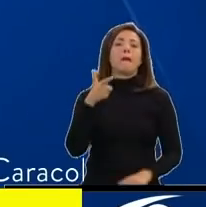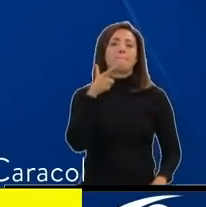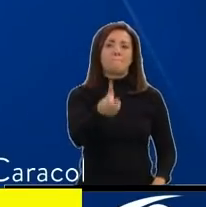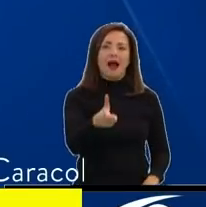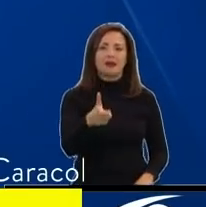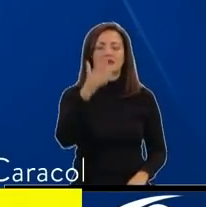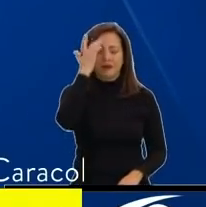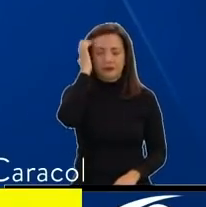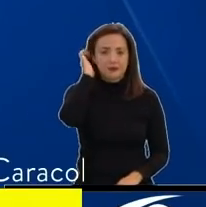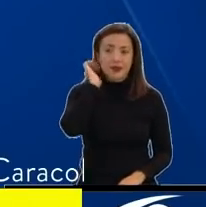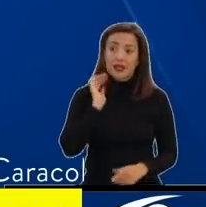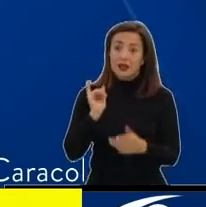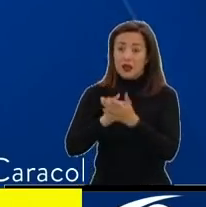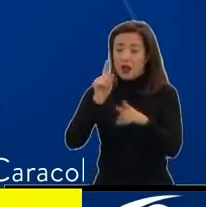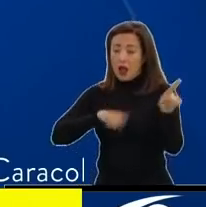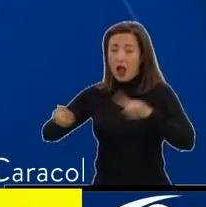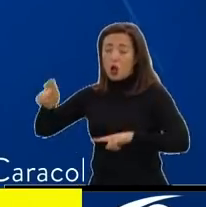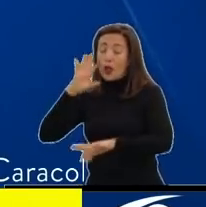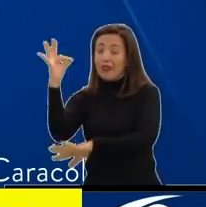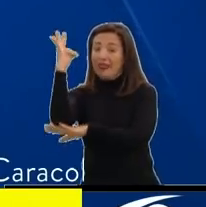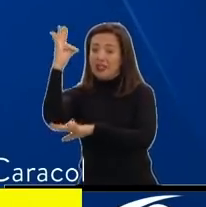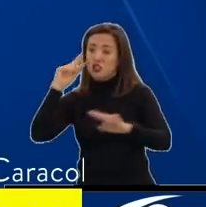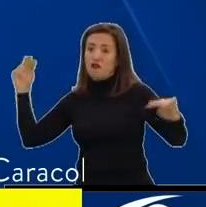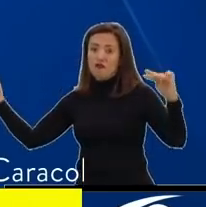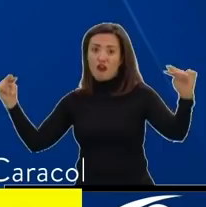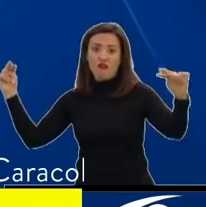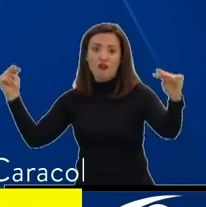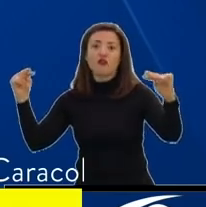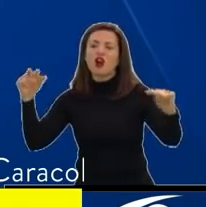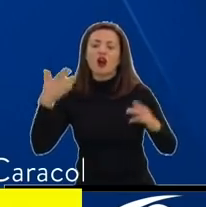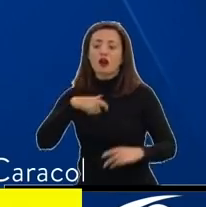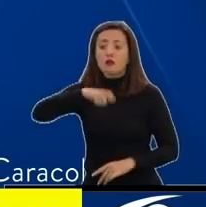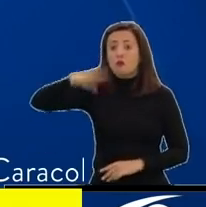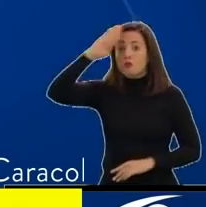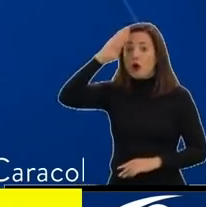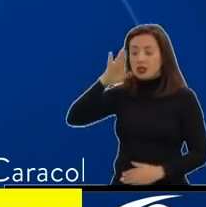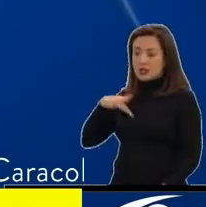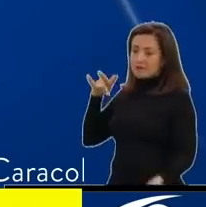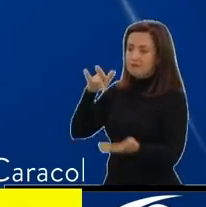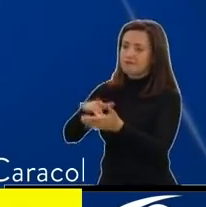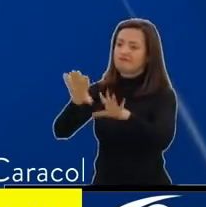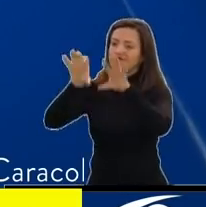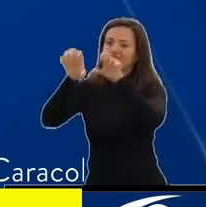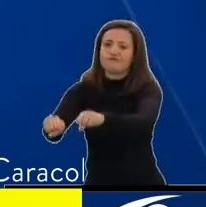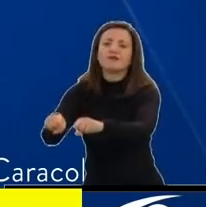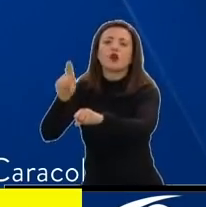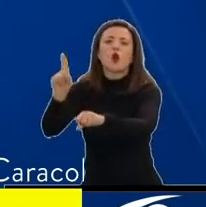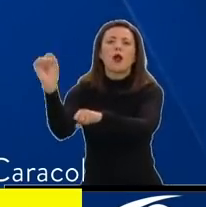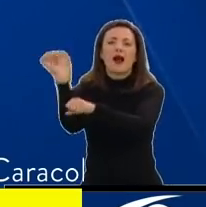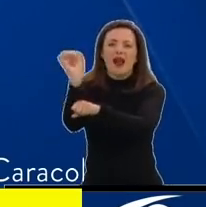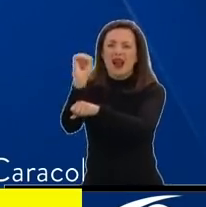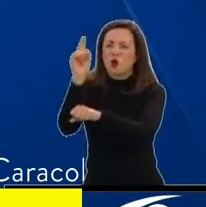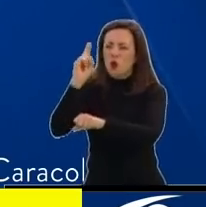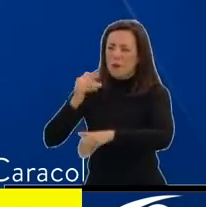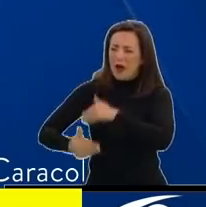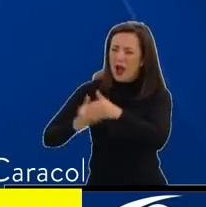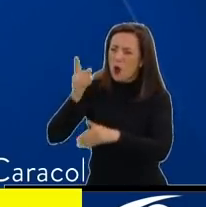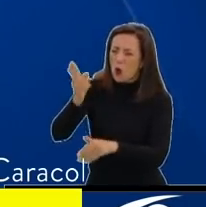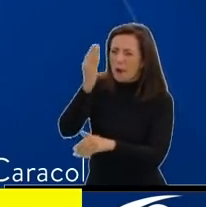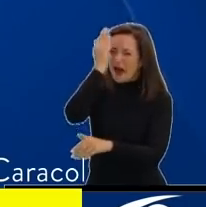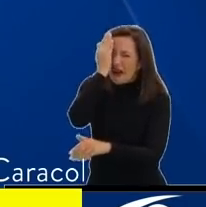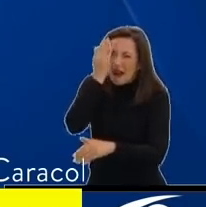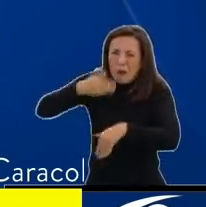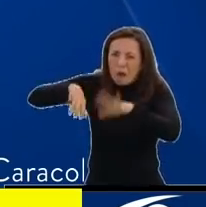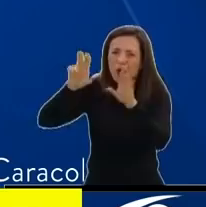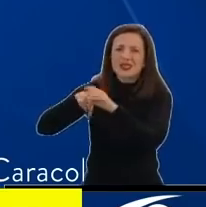De acuerdo con las versiones de algunos testigos, los uniformados fueron agredidos cuando iban a inmovilizar un vehículo en medio de un procedimiento contra la piratería